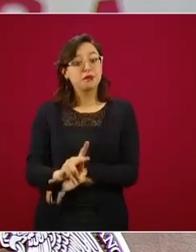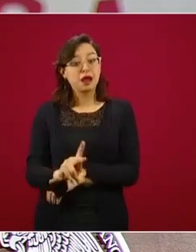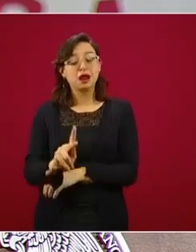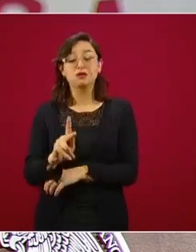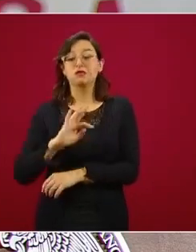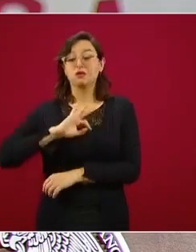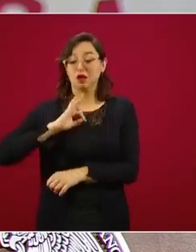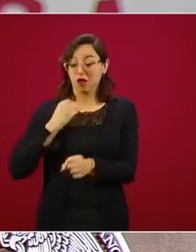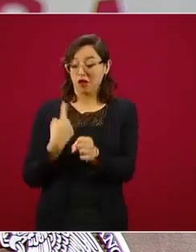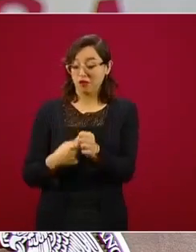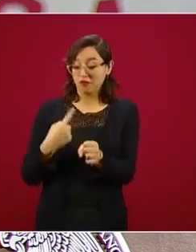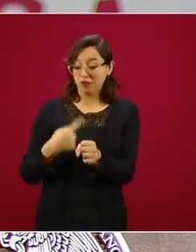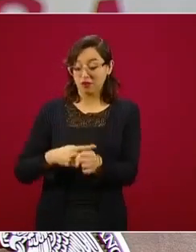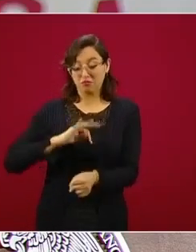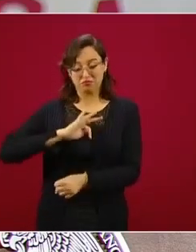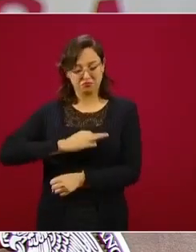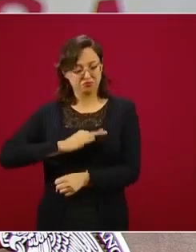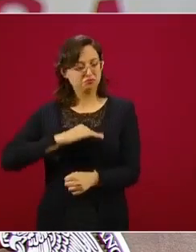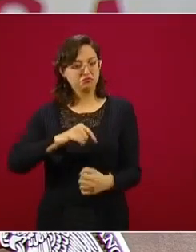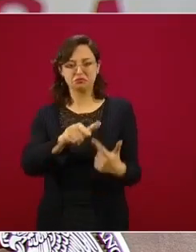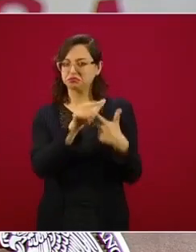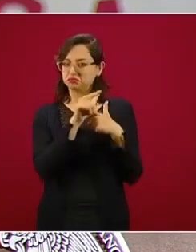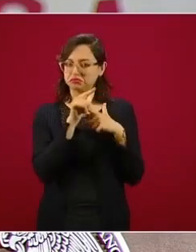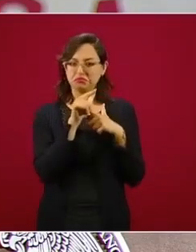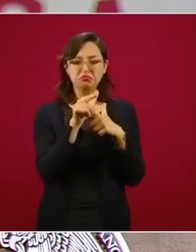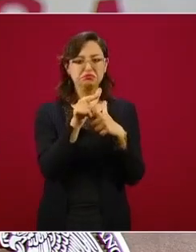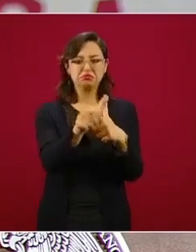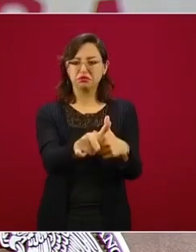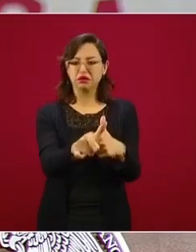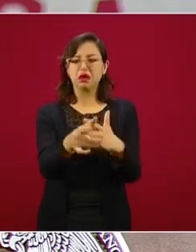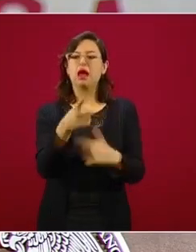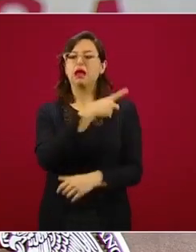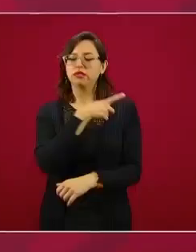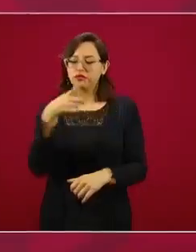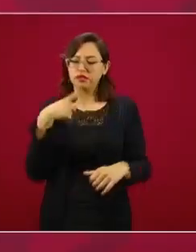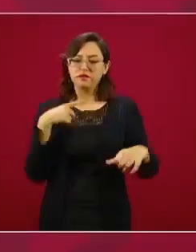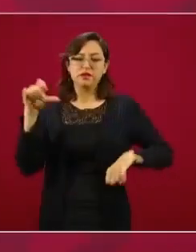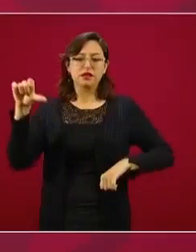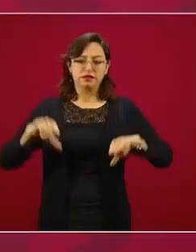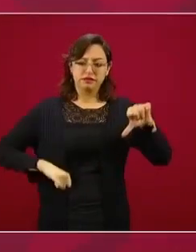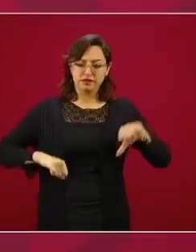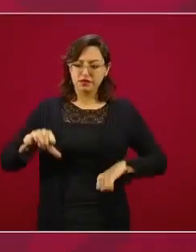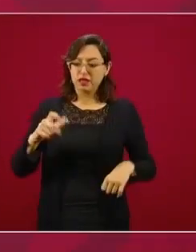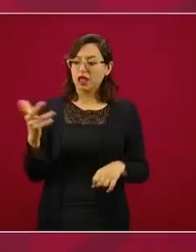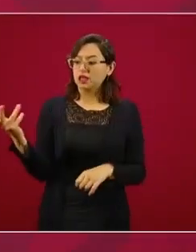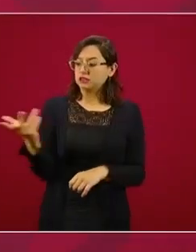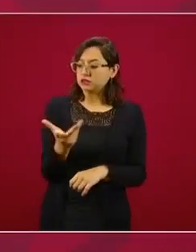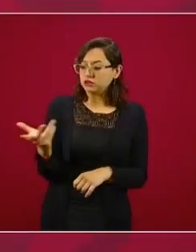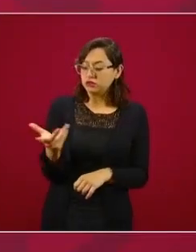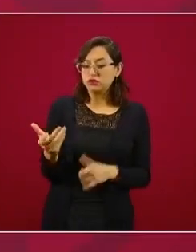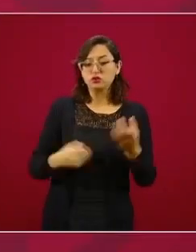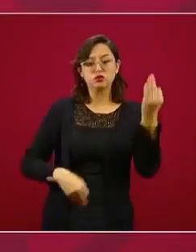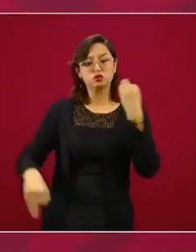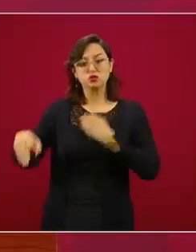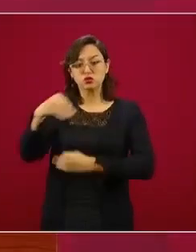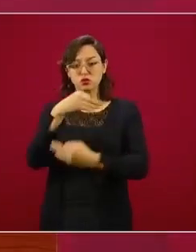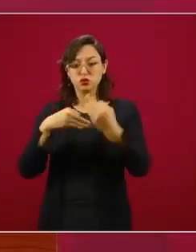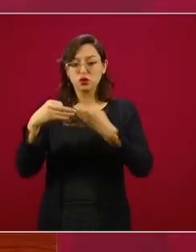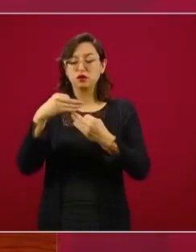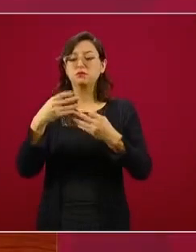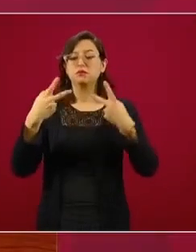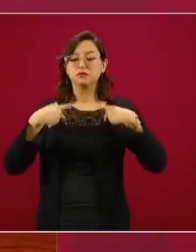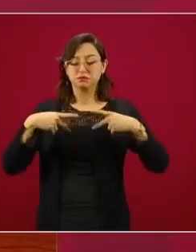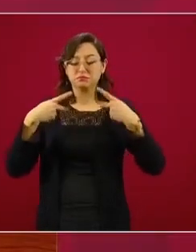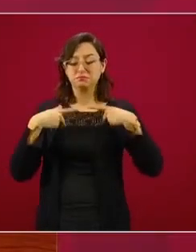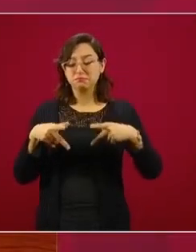algunas actividades que son parte de la acción necesaria para la sociedad, para esa población